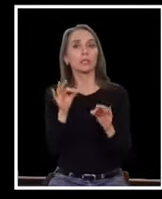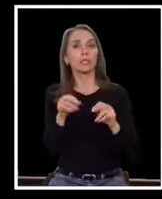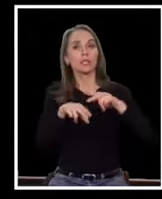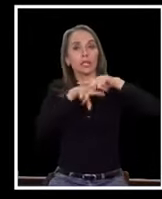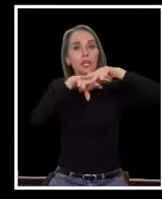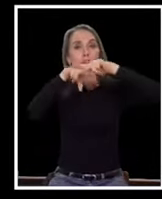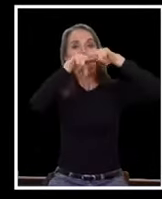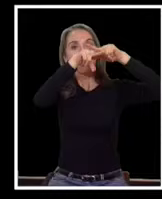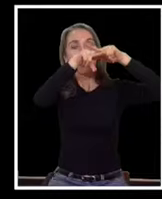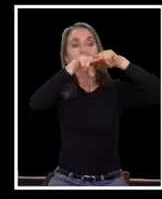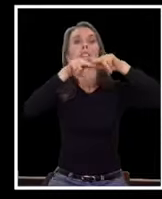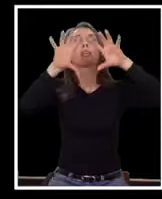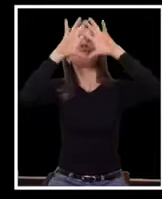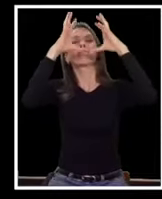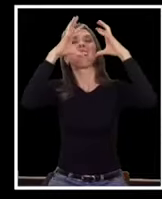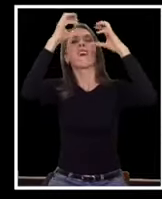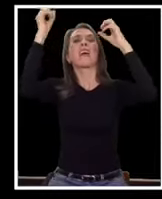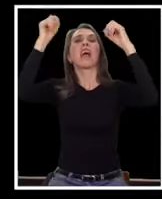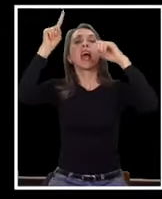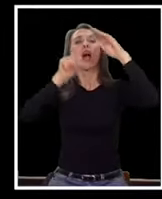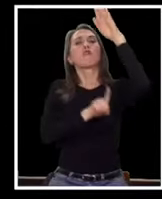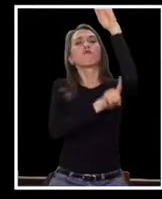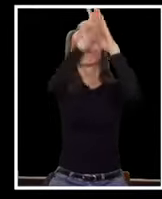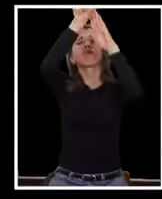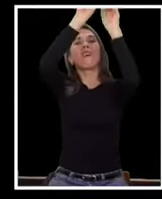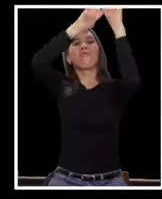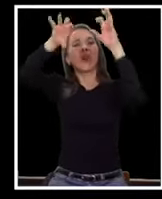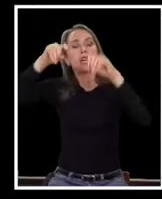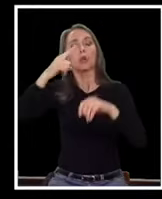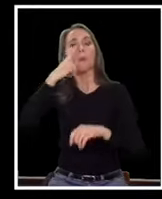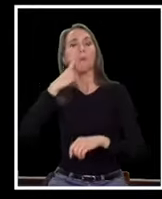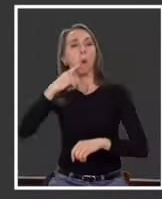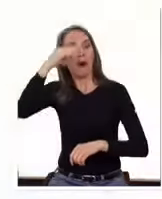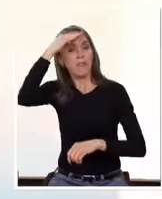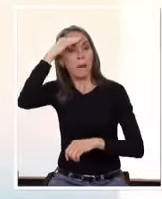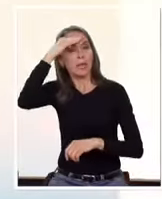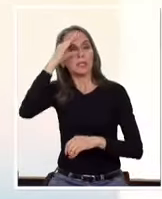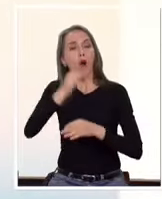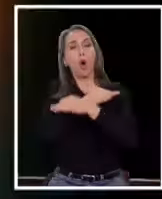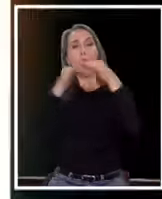Drones, basura cósmica, experimentos militares, platillos voladores.